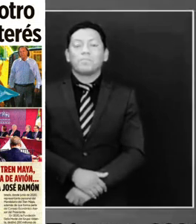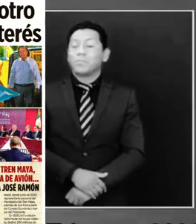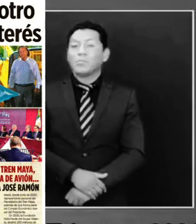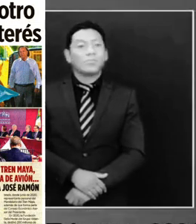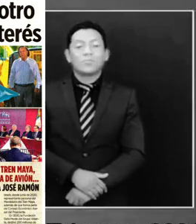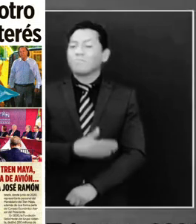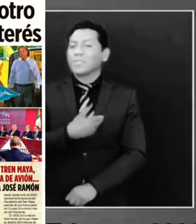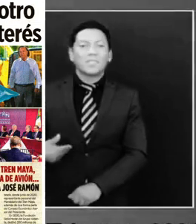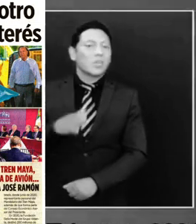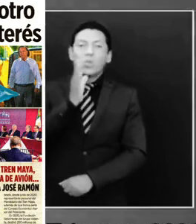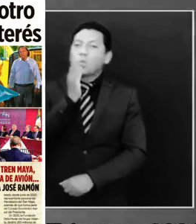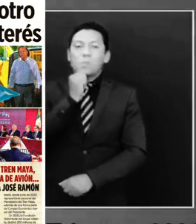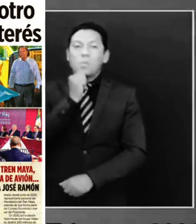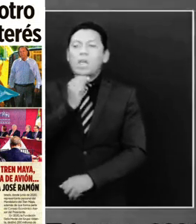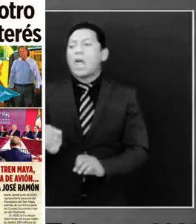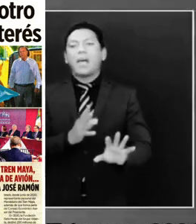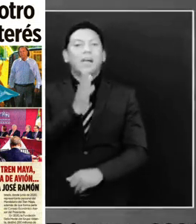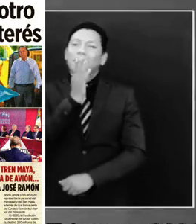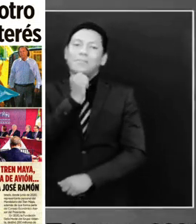Eso no lo puede hacer un presidente.